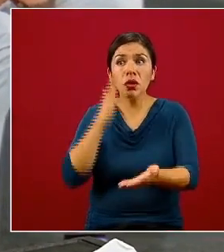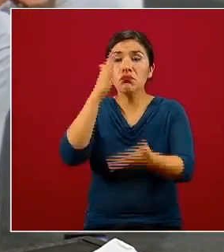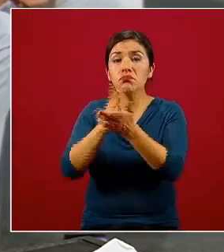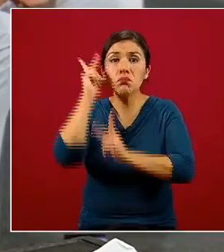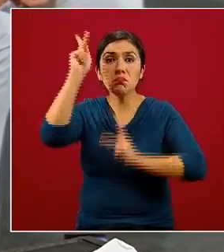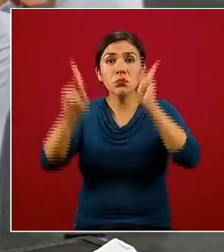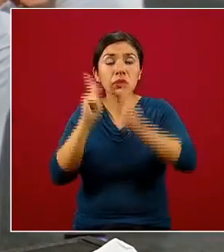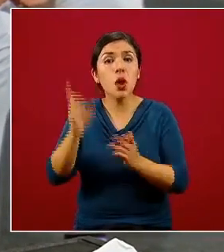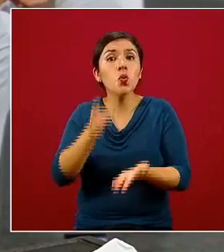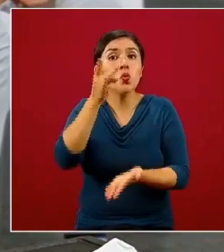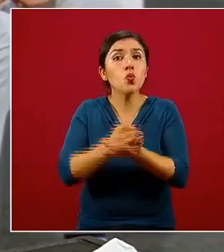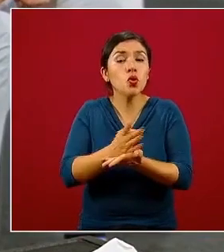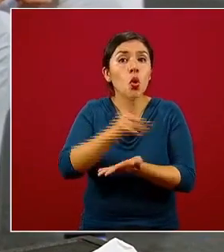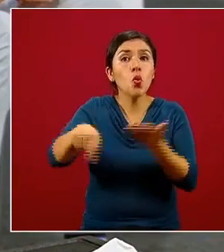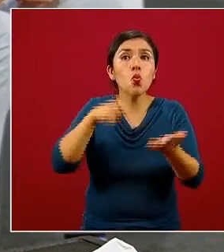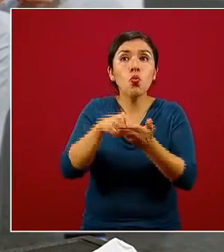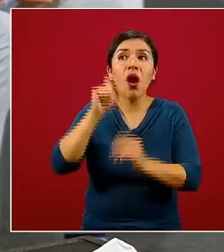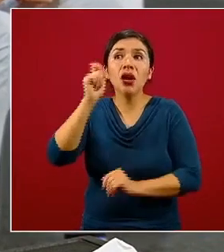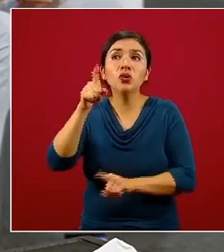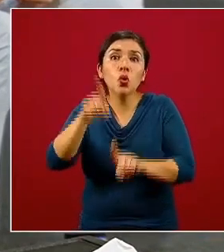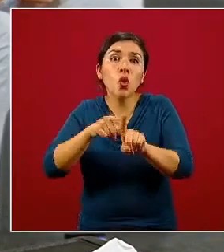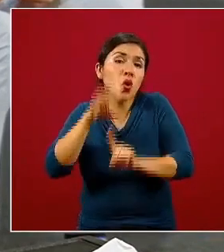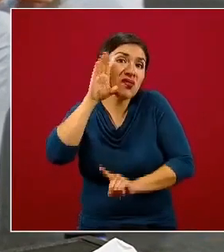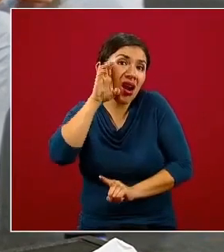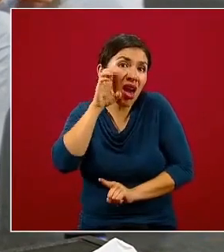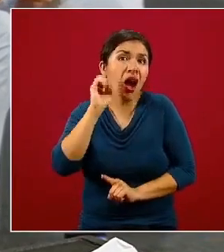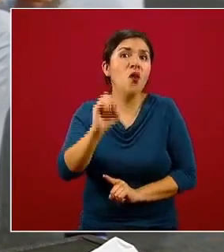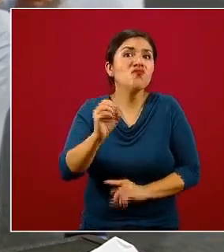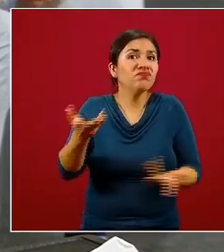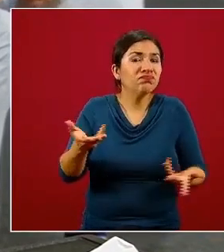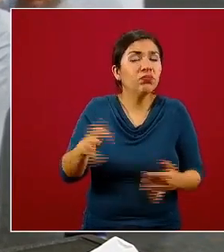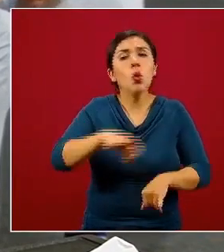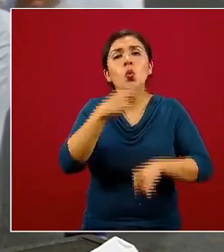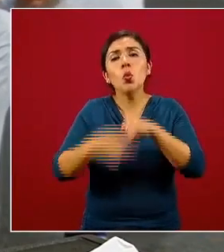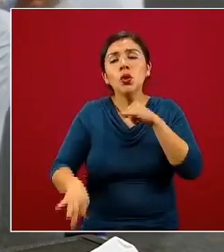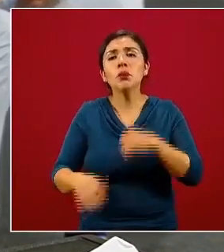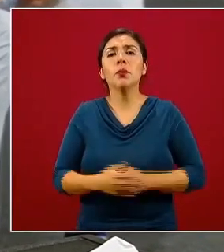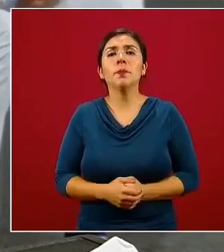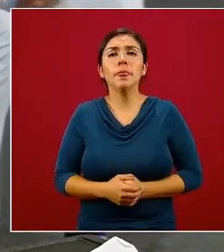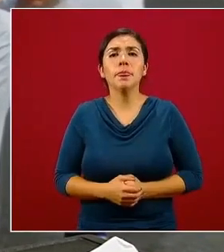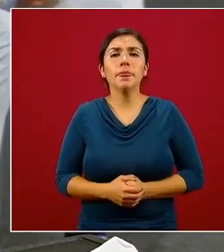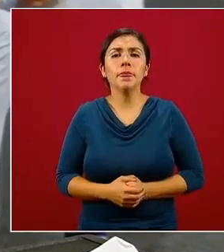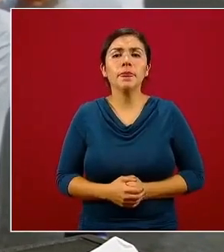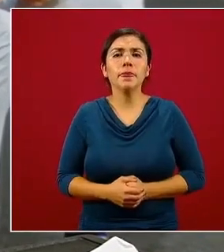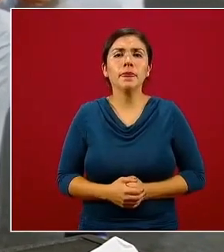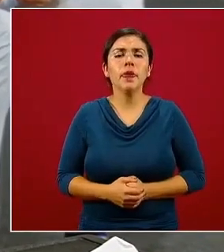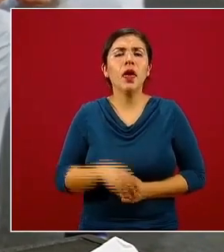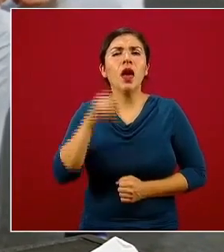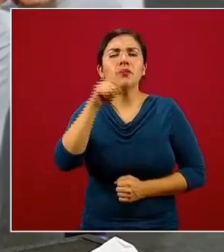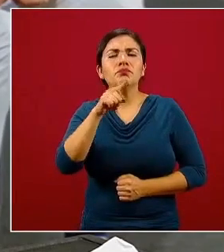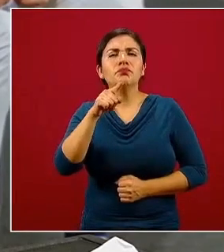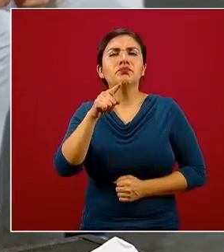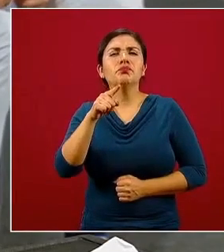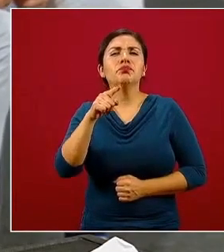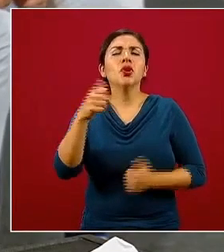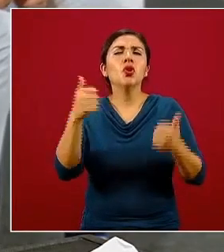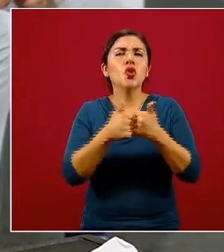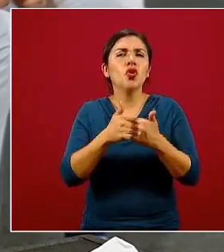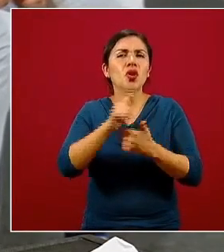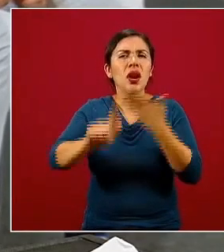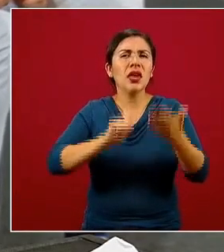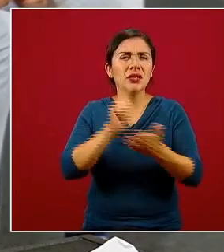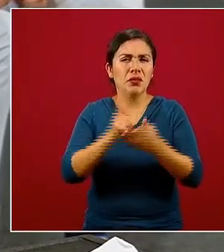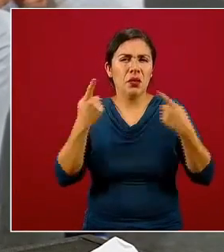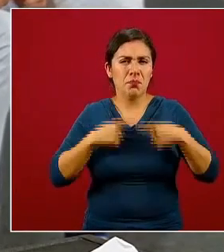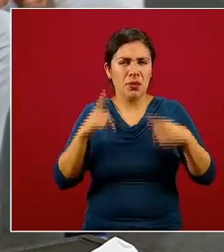que estén en naranja o algo así. Y por último, en la comparecencia ante legisladores, ayer mencionó usted que habían hecho